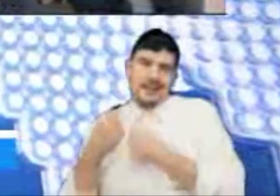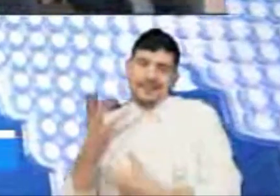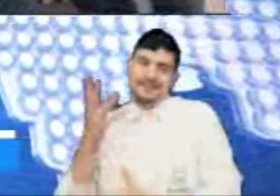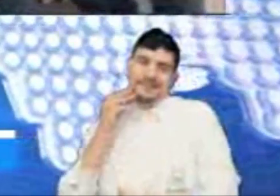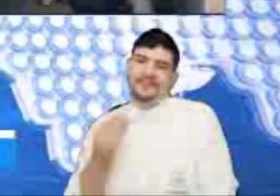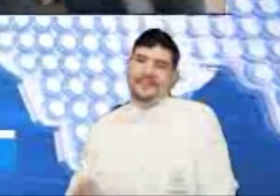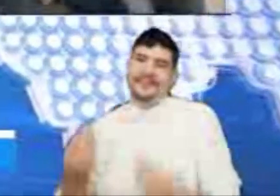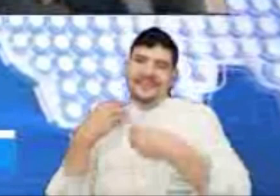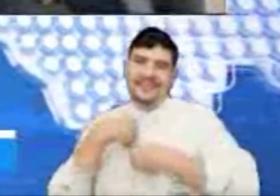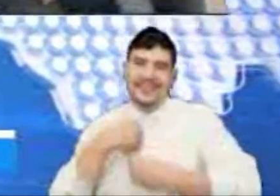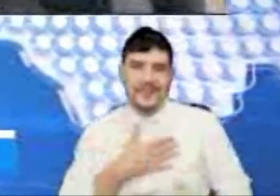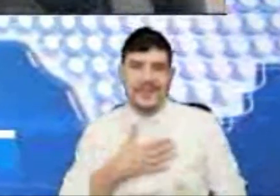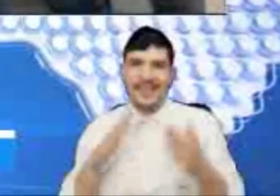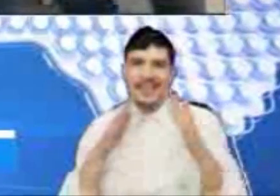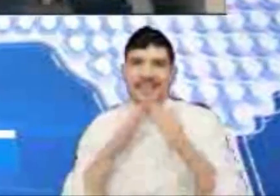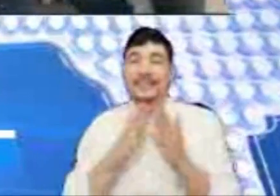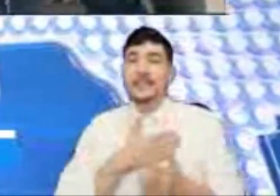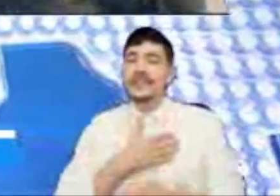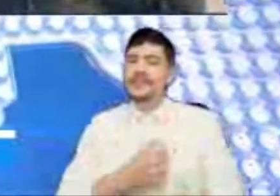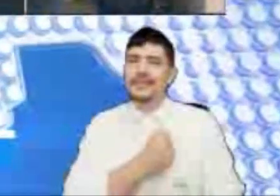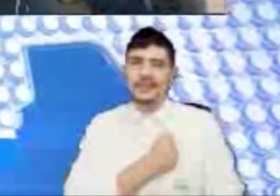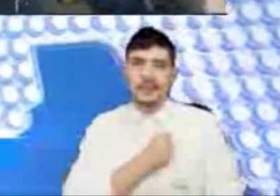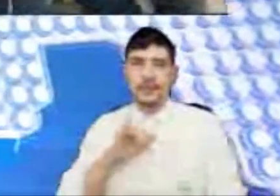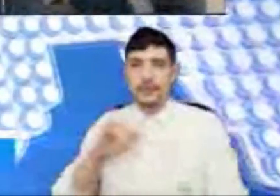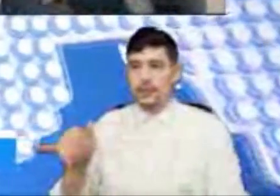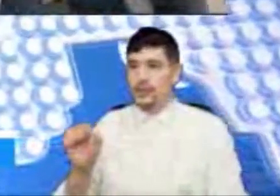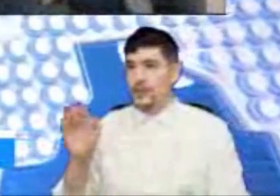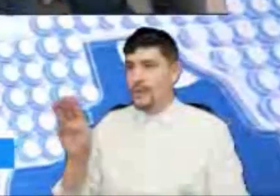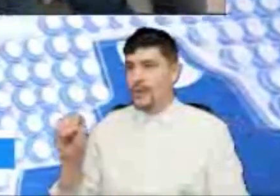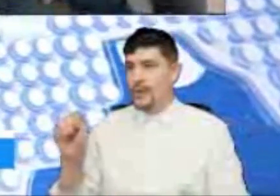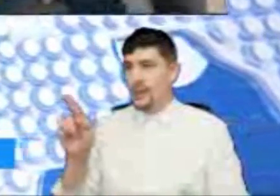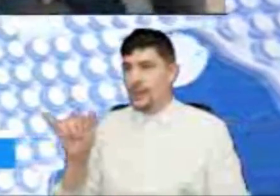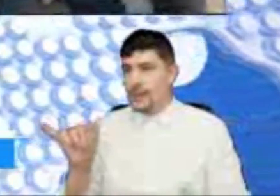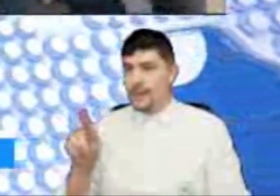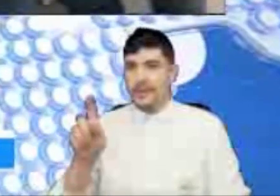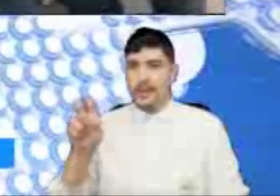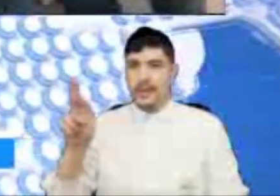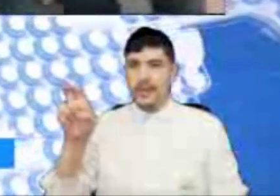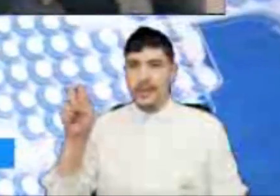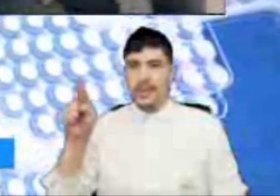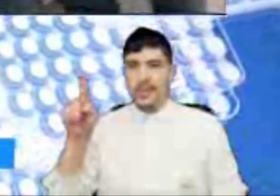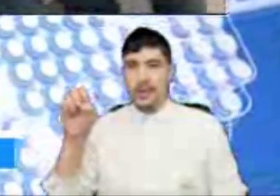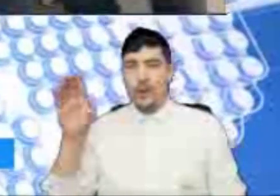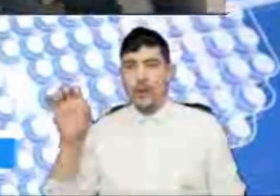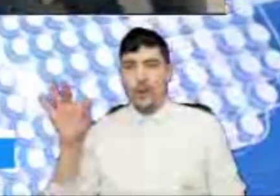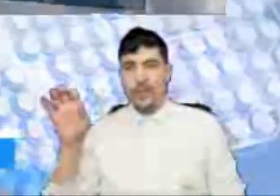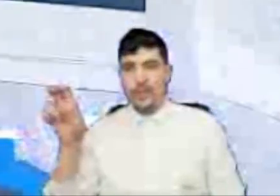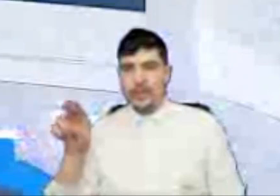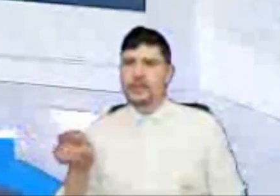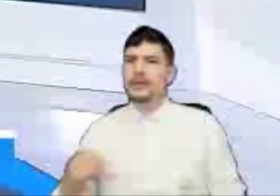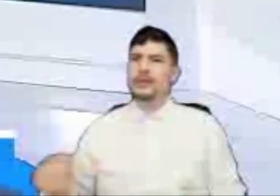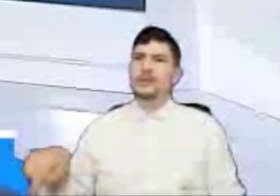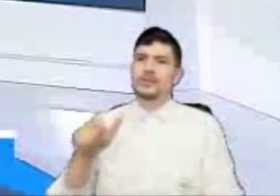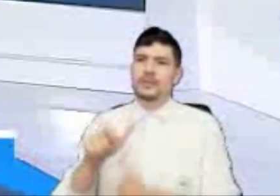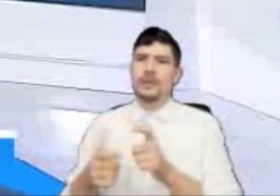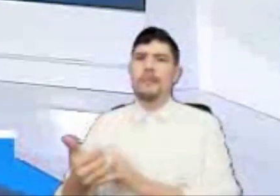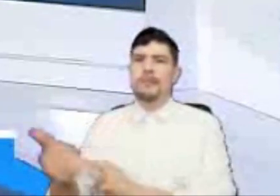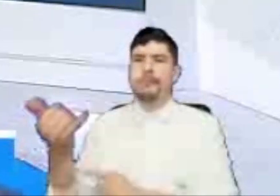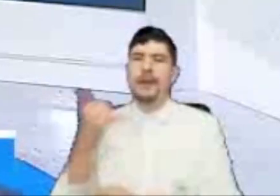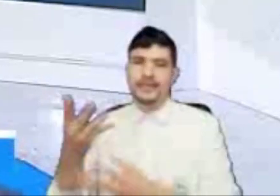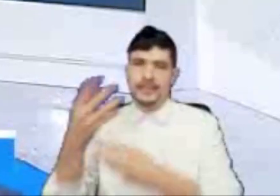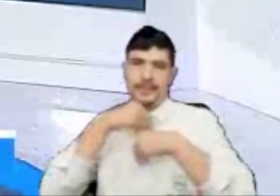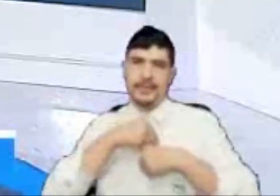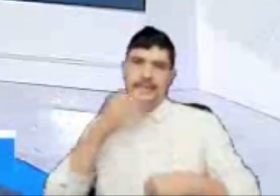pasión. Gente como Giovanotti, como Fernando Cotes, como toda la gente que pasó por ahí, siempre harán parte de esas grandes amistades, de esos